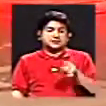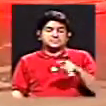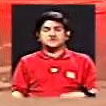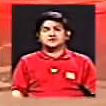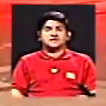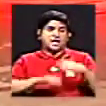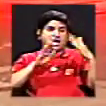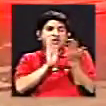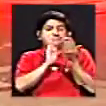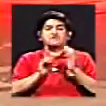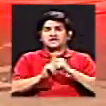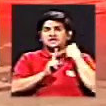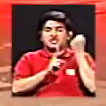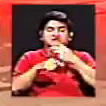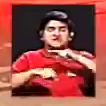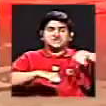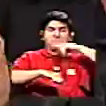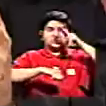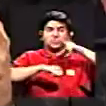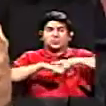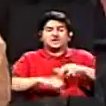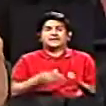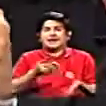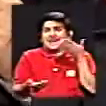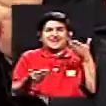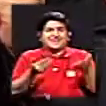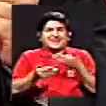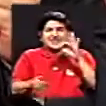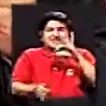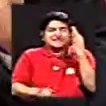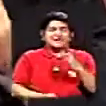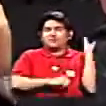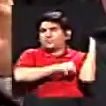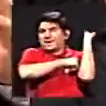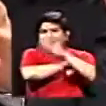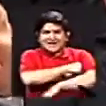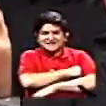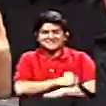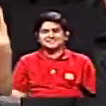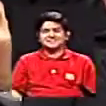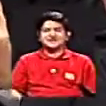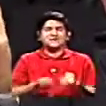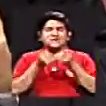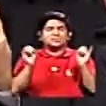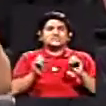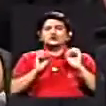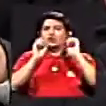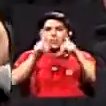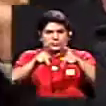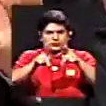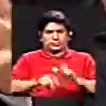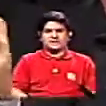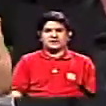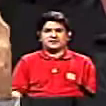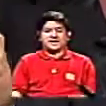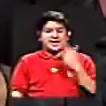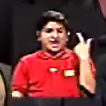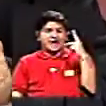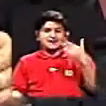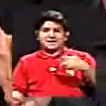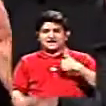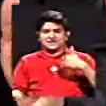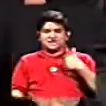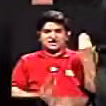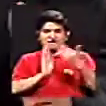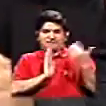elementos y que casi que estamos condenados inexorablemente al riesgo de sufrir